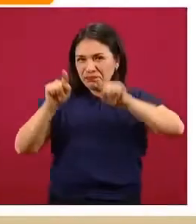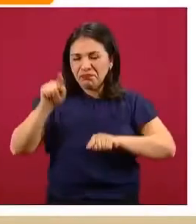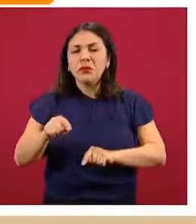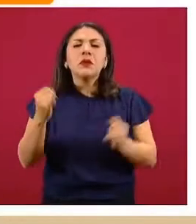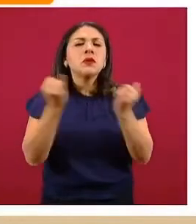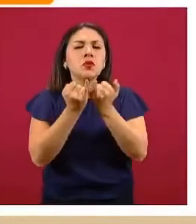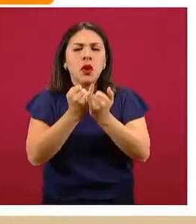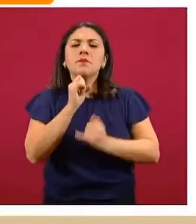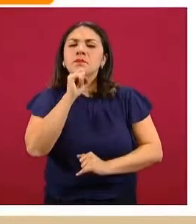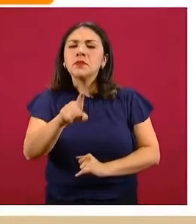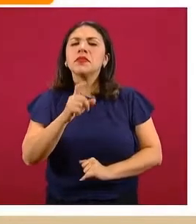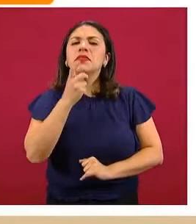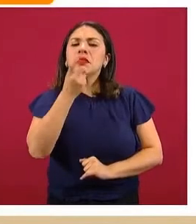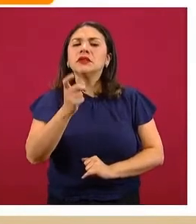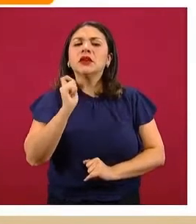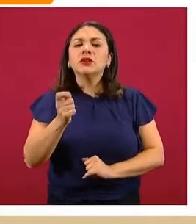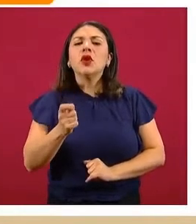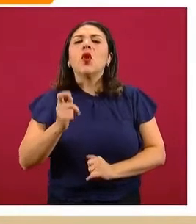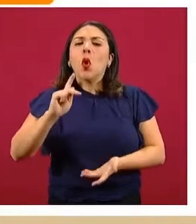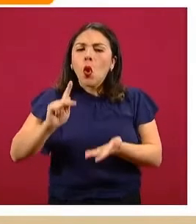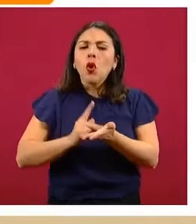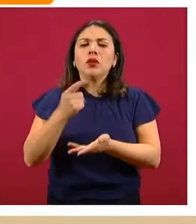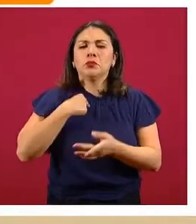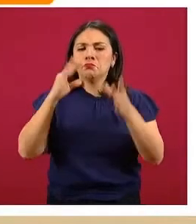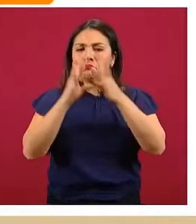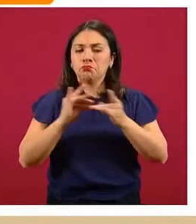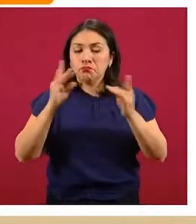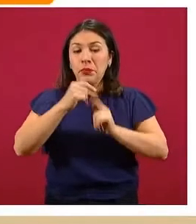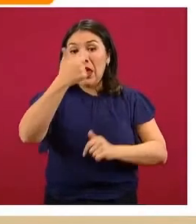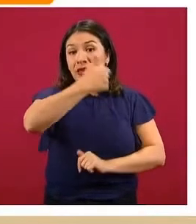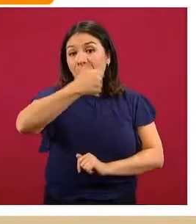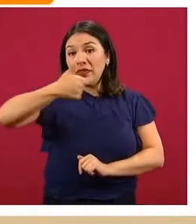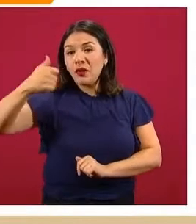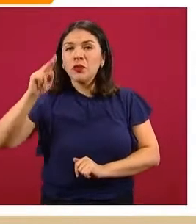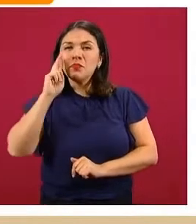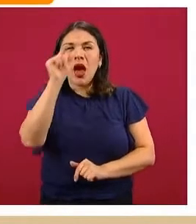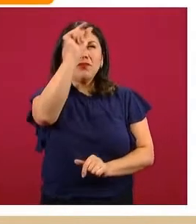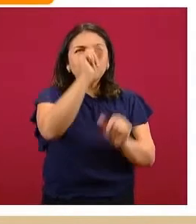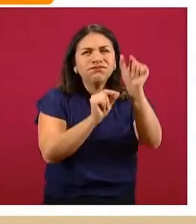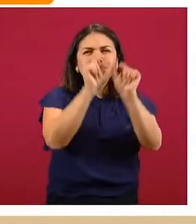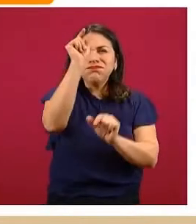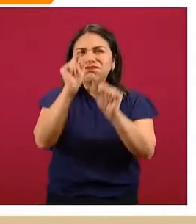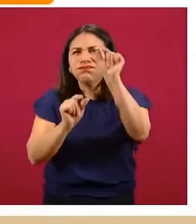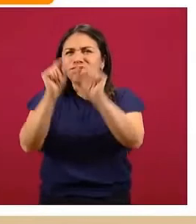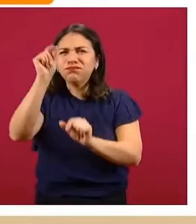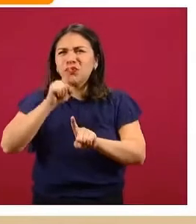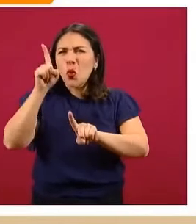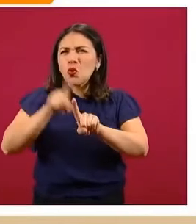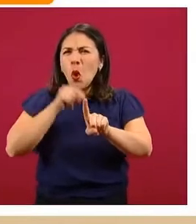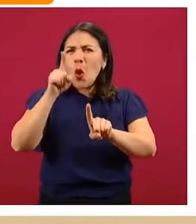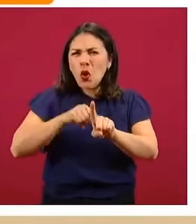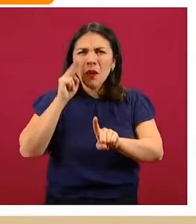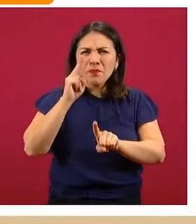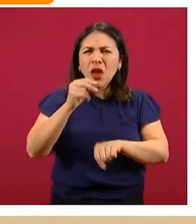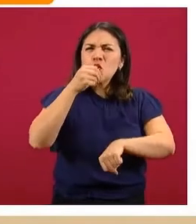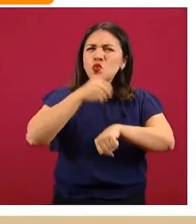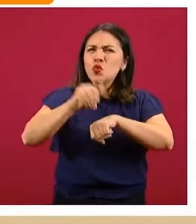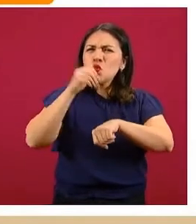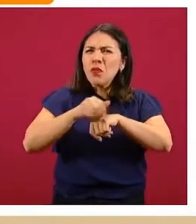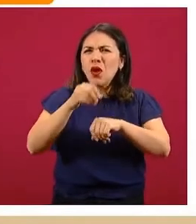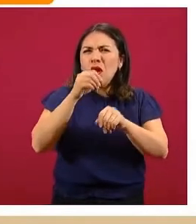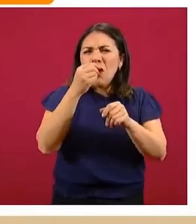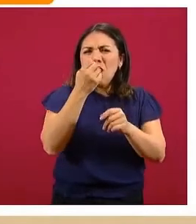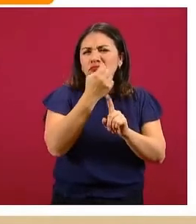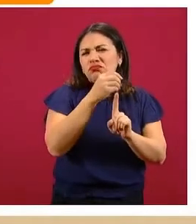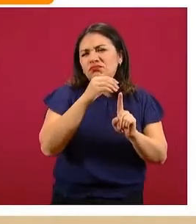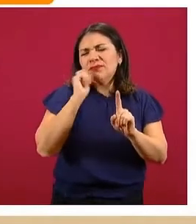vamos nuevamente a volver a repasar. Cada una de las columnas, de las barras que vemos para cada uno de los números que están